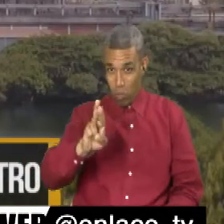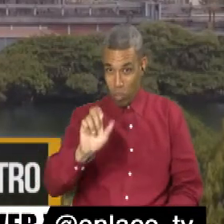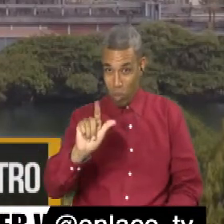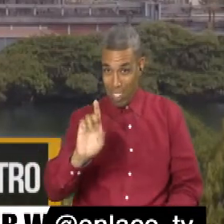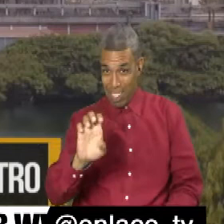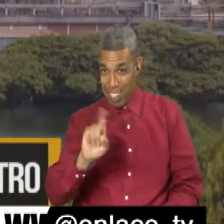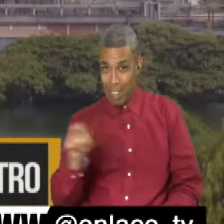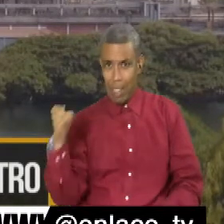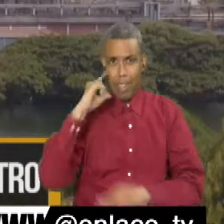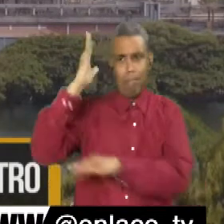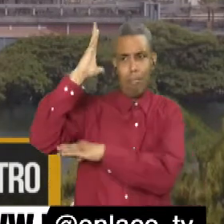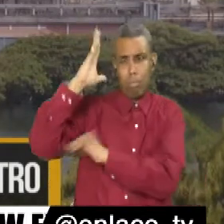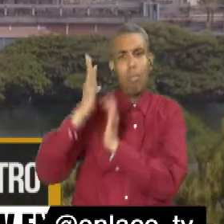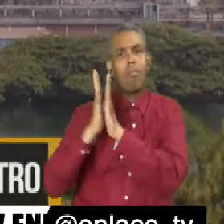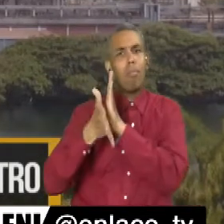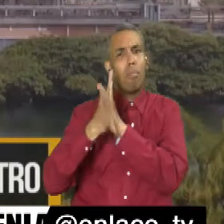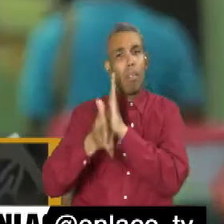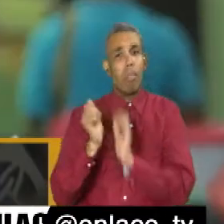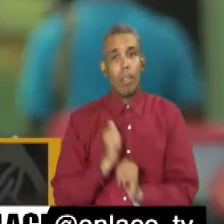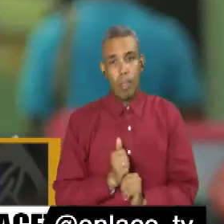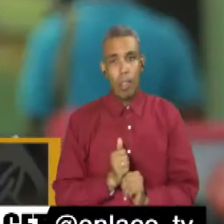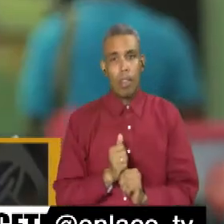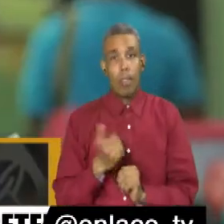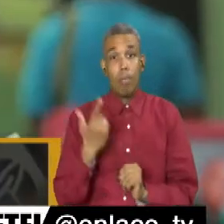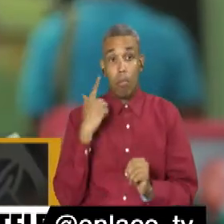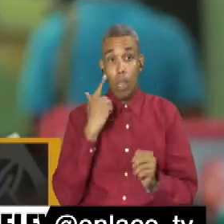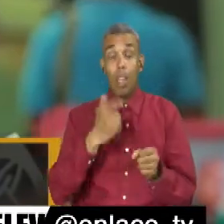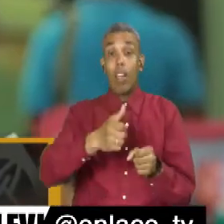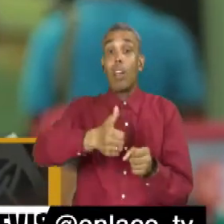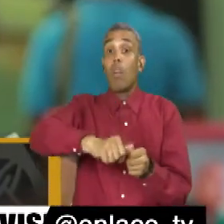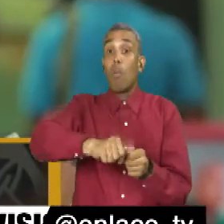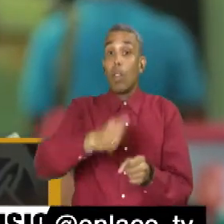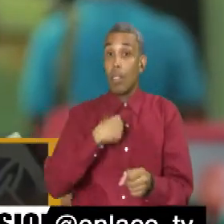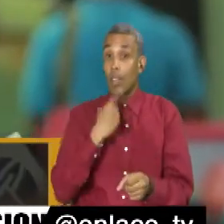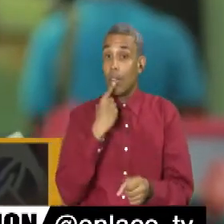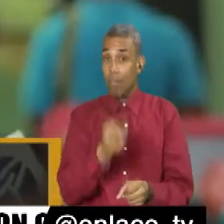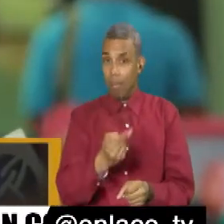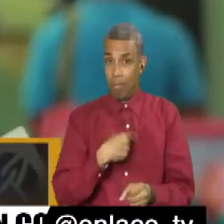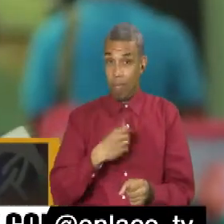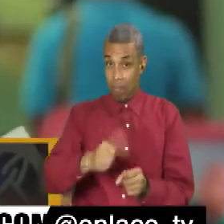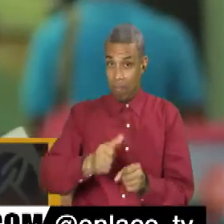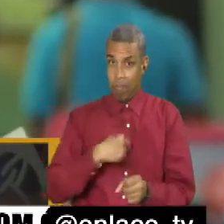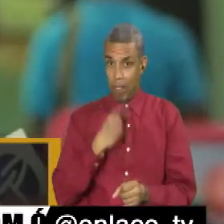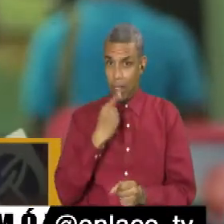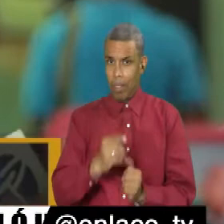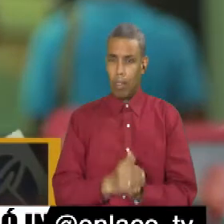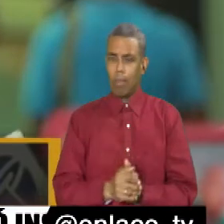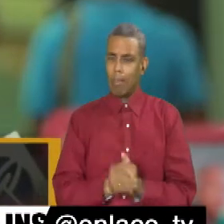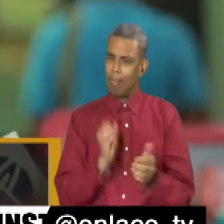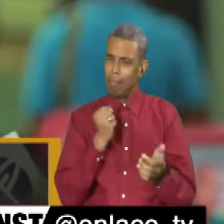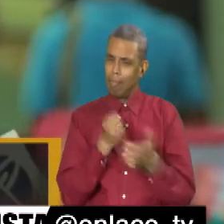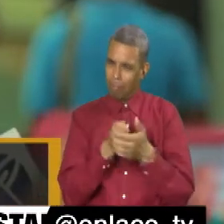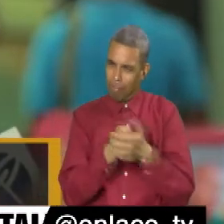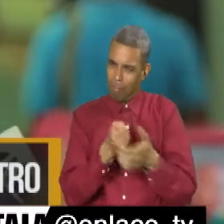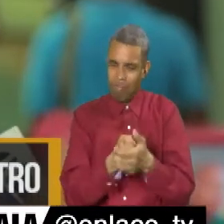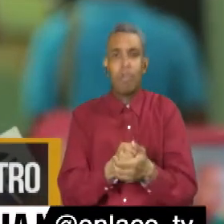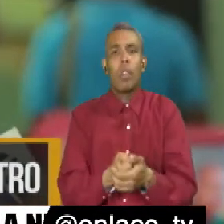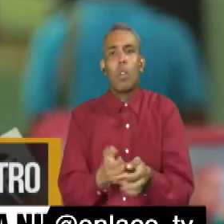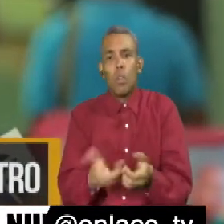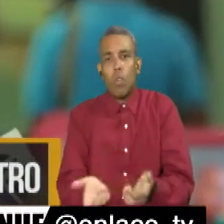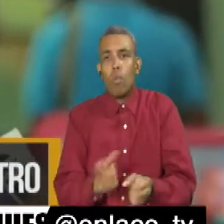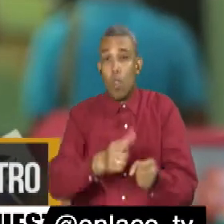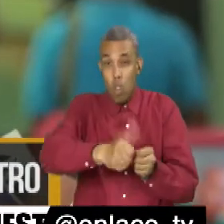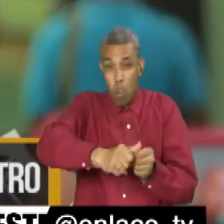que fue enfático el alcalde de la ciudad. Unidos para luchar que nuestra refinería sea